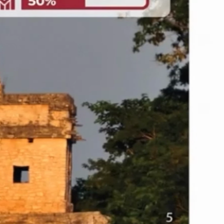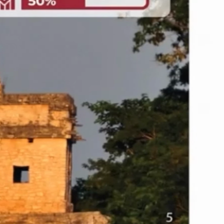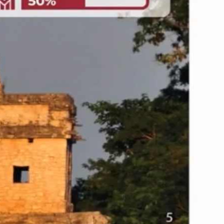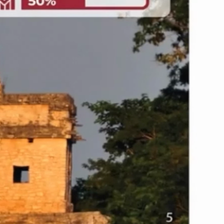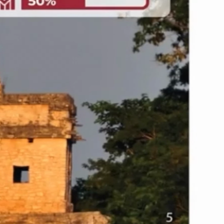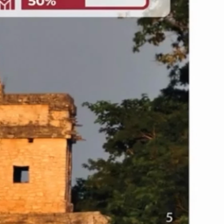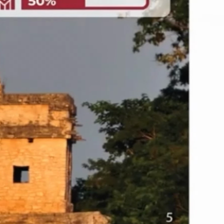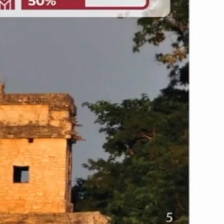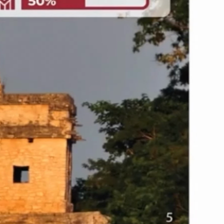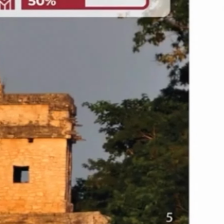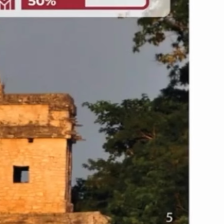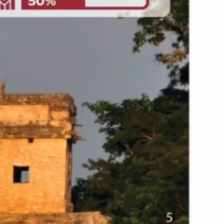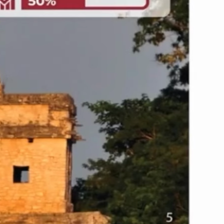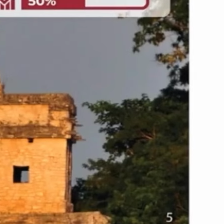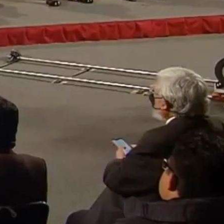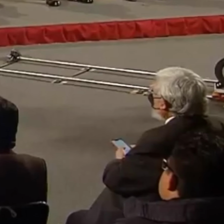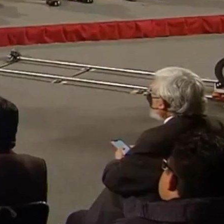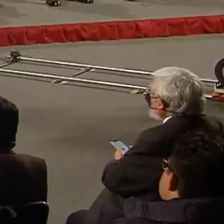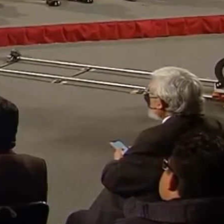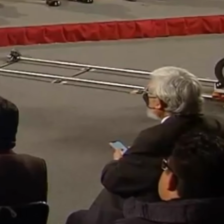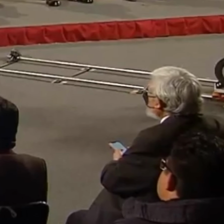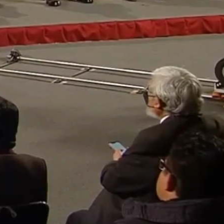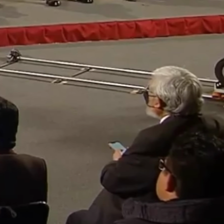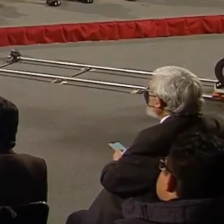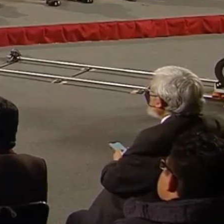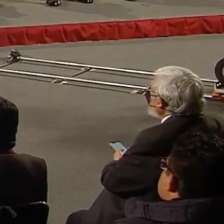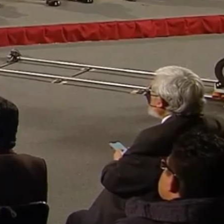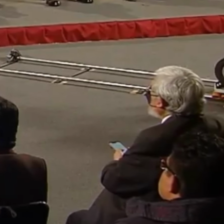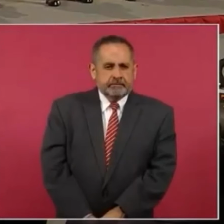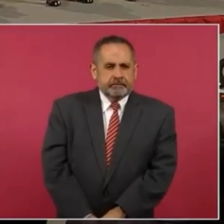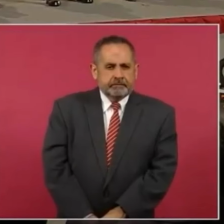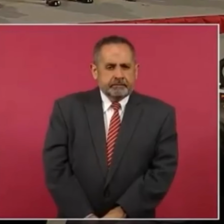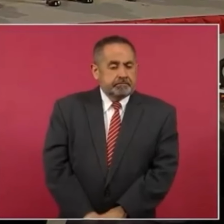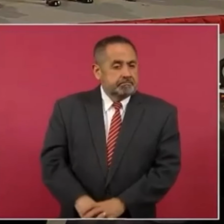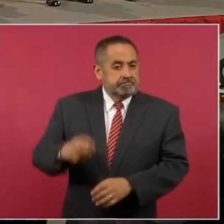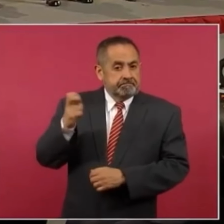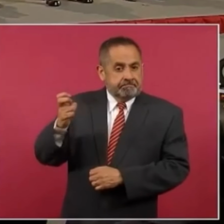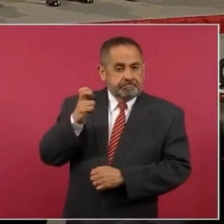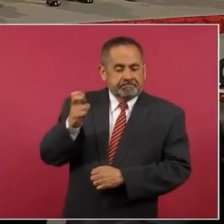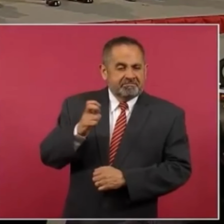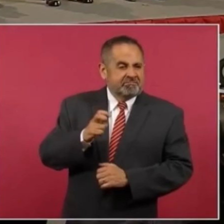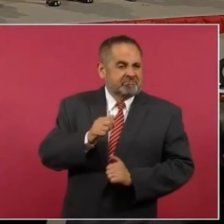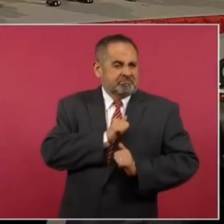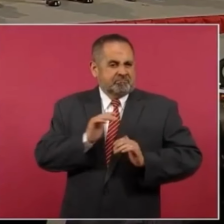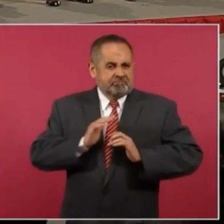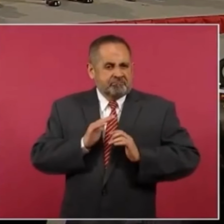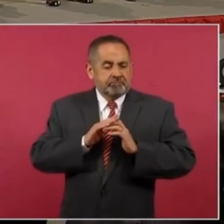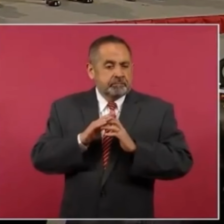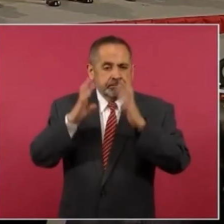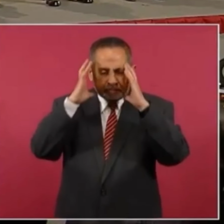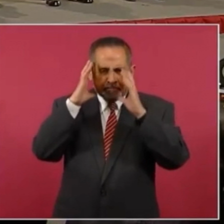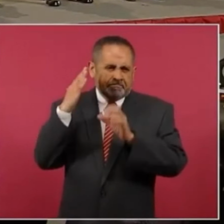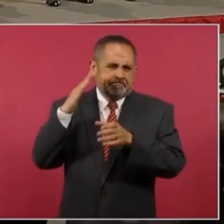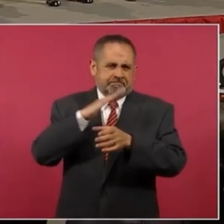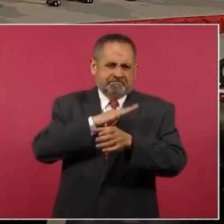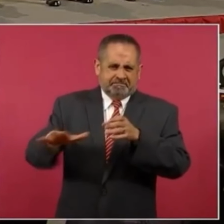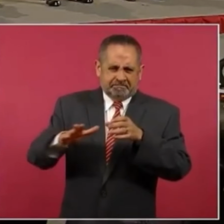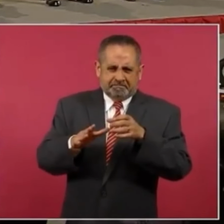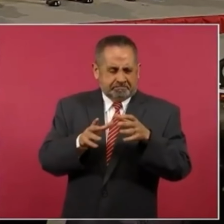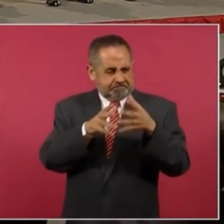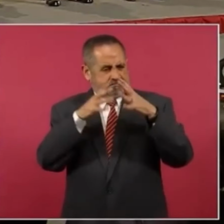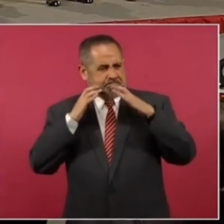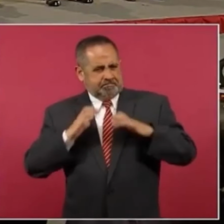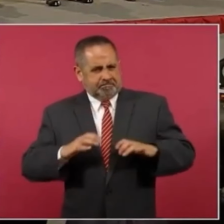previas. La escultura de este guerrero decapitado en Oxquintoc, la estela